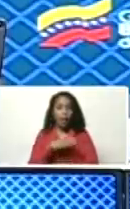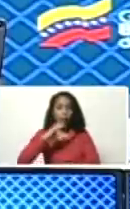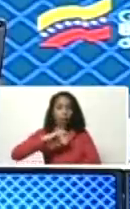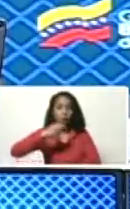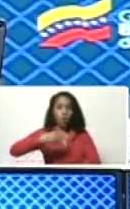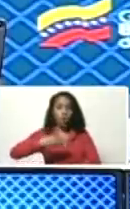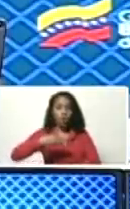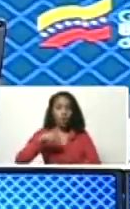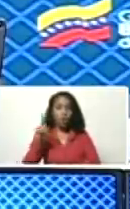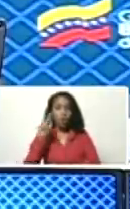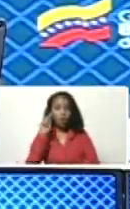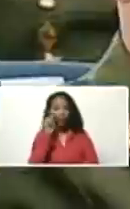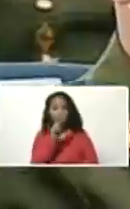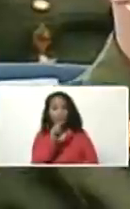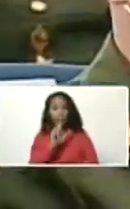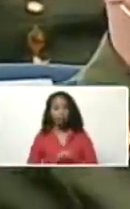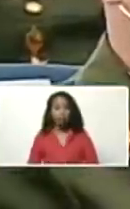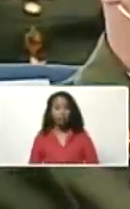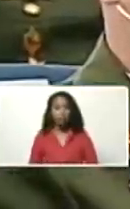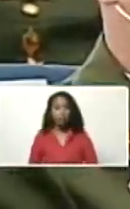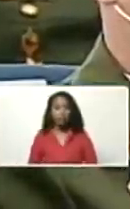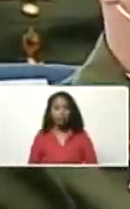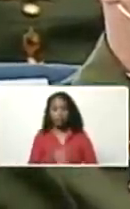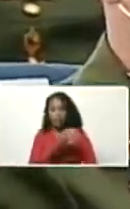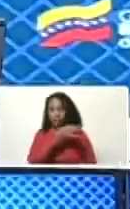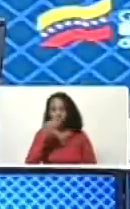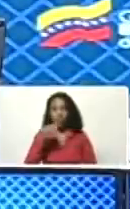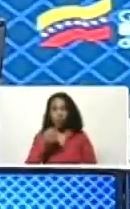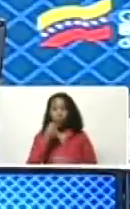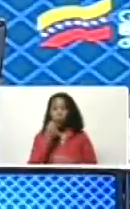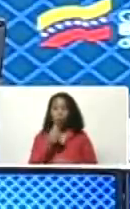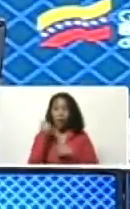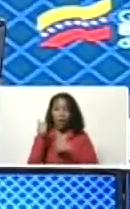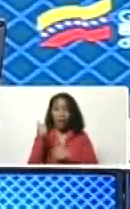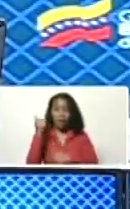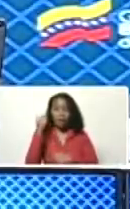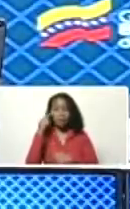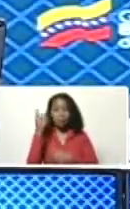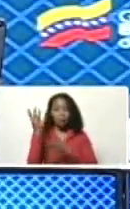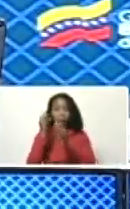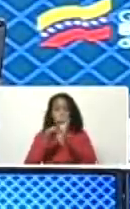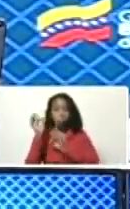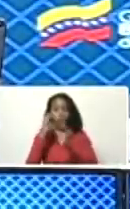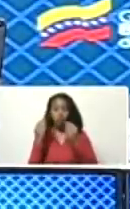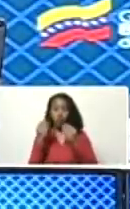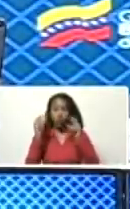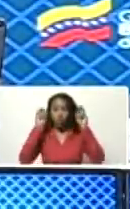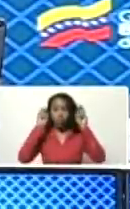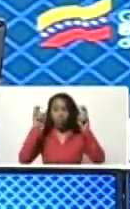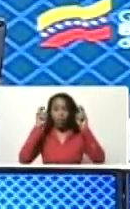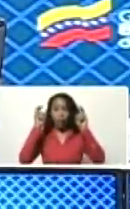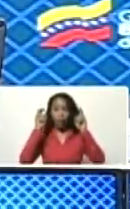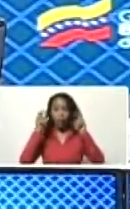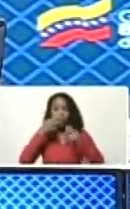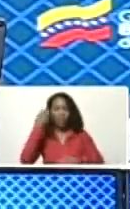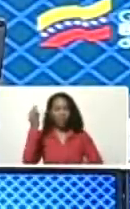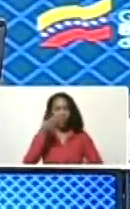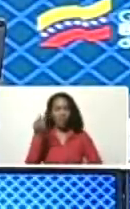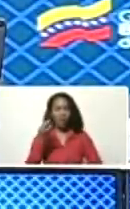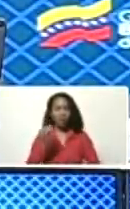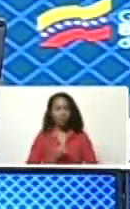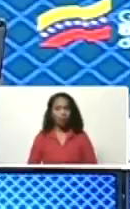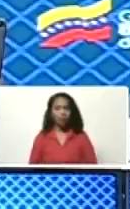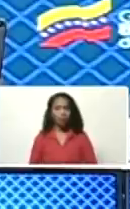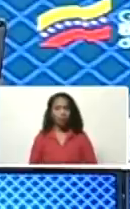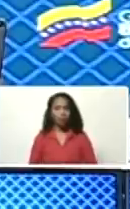veredas te verás. Excelente, bueno, buena disertación. Son tantos temas, verdaderamente,